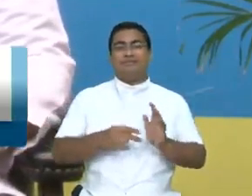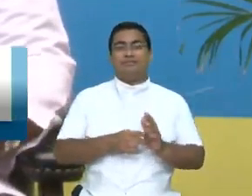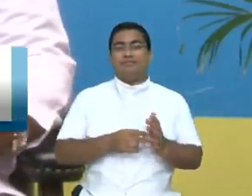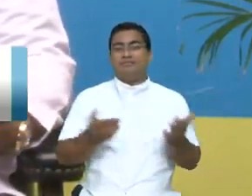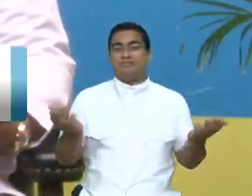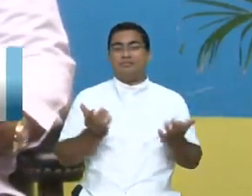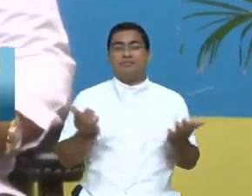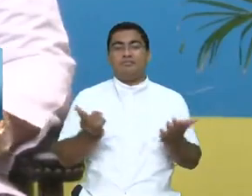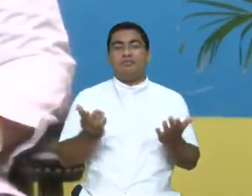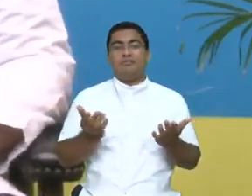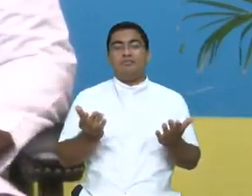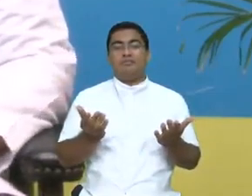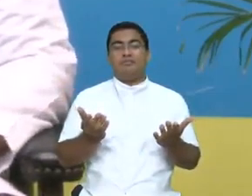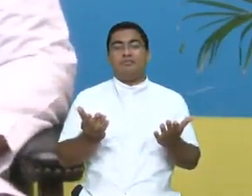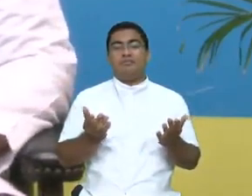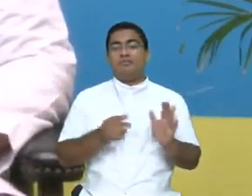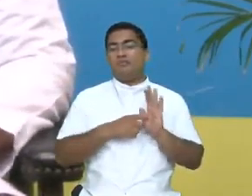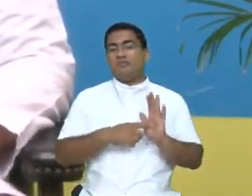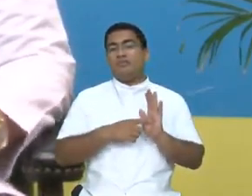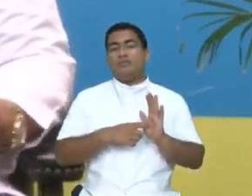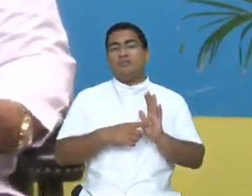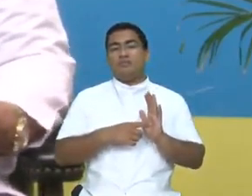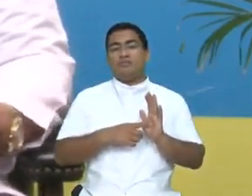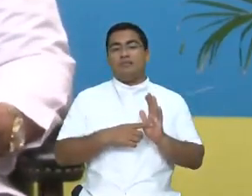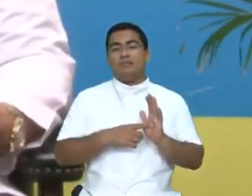en un estado prácticamente